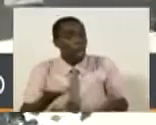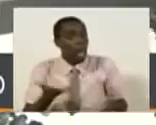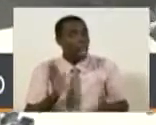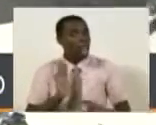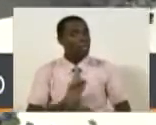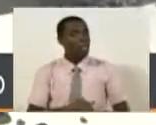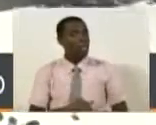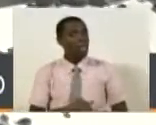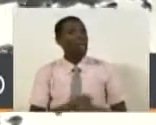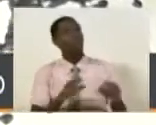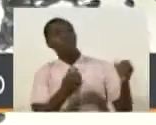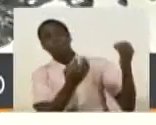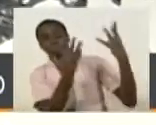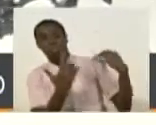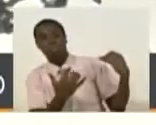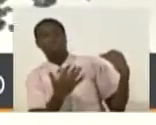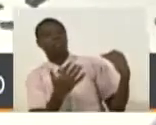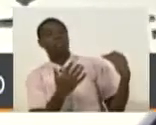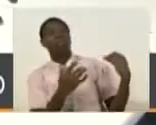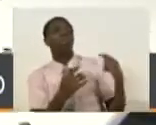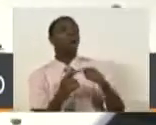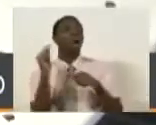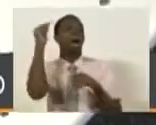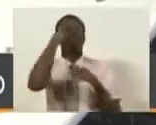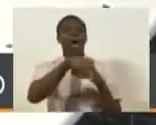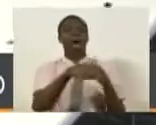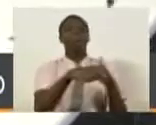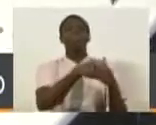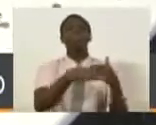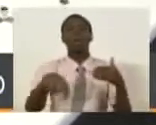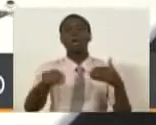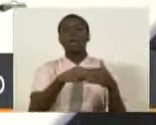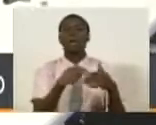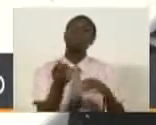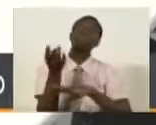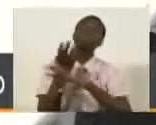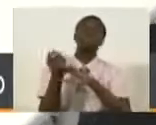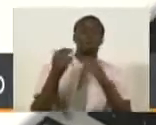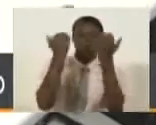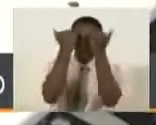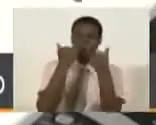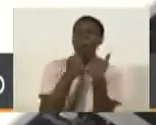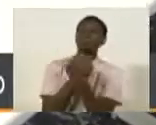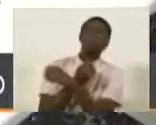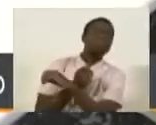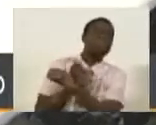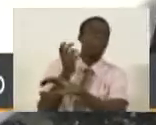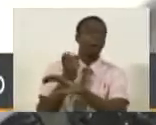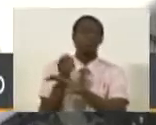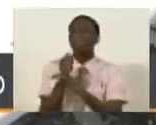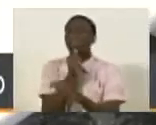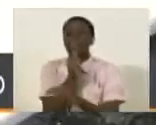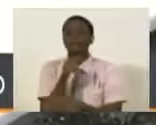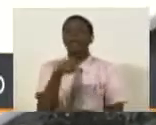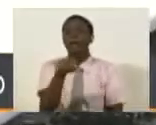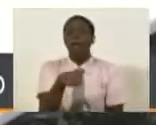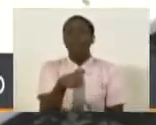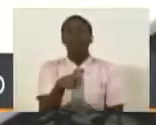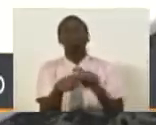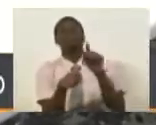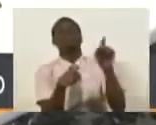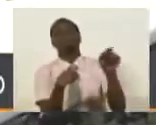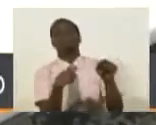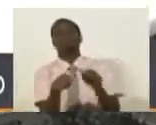destrozos de unos terroristas que andan siguiendo las líneas políticas de